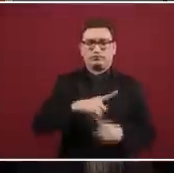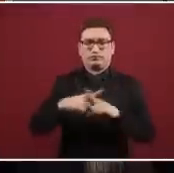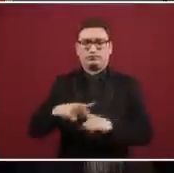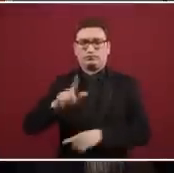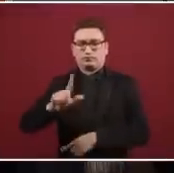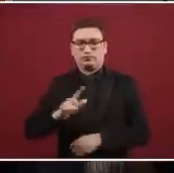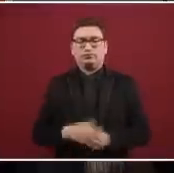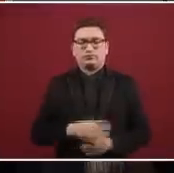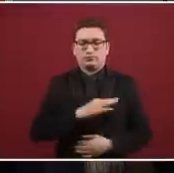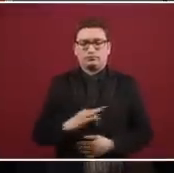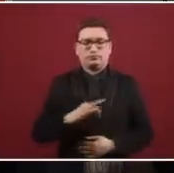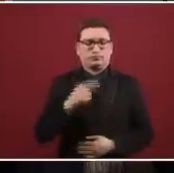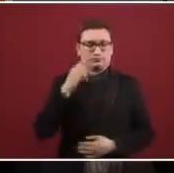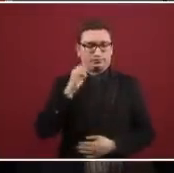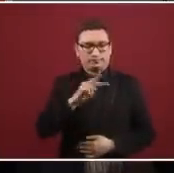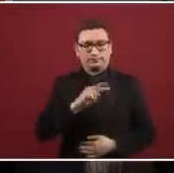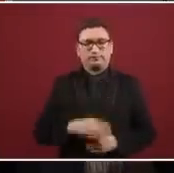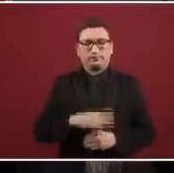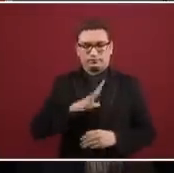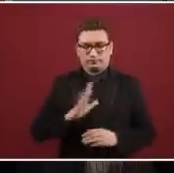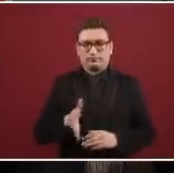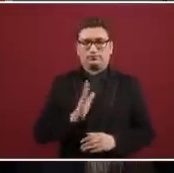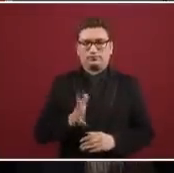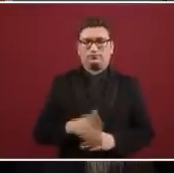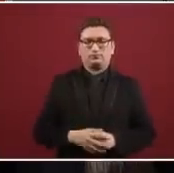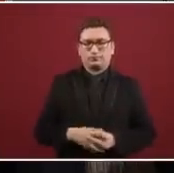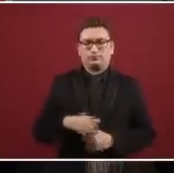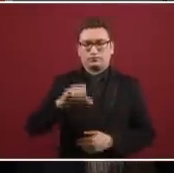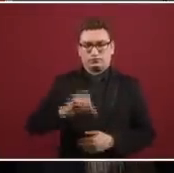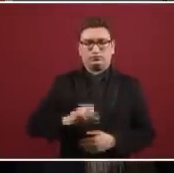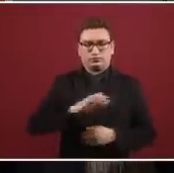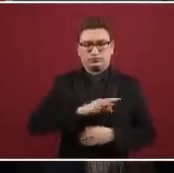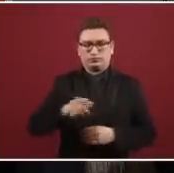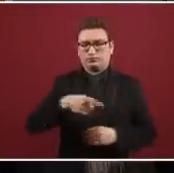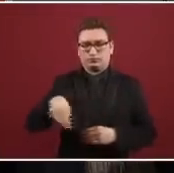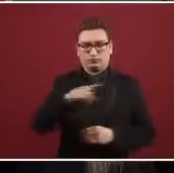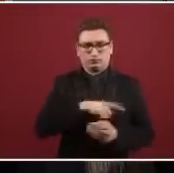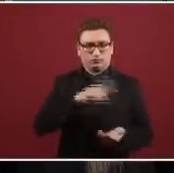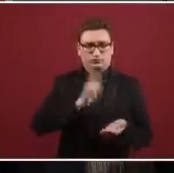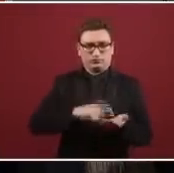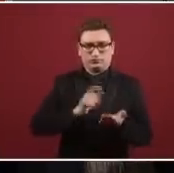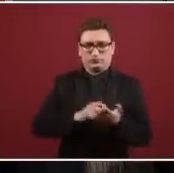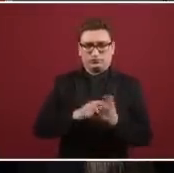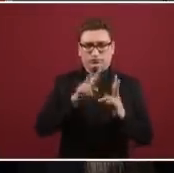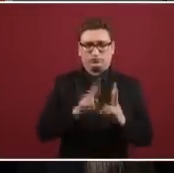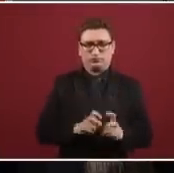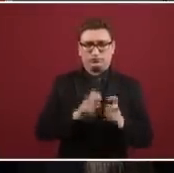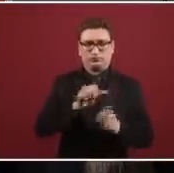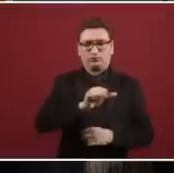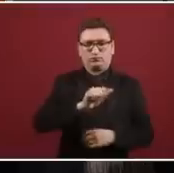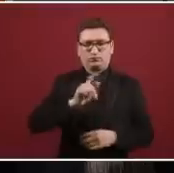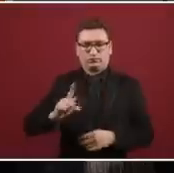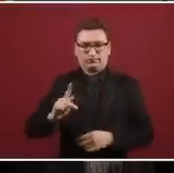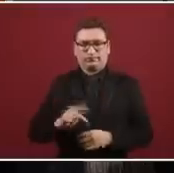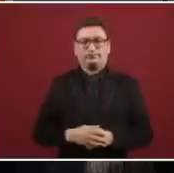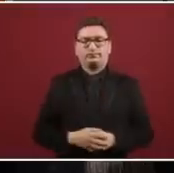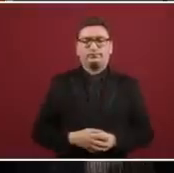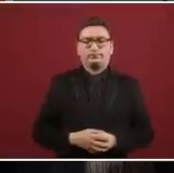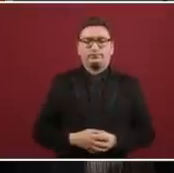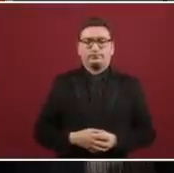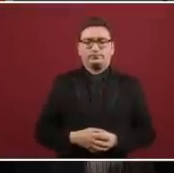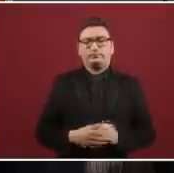ya está disponible a partir del día de hoy para que la puedan bajar los consumidores, y les